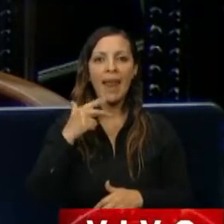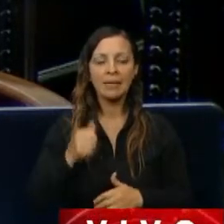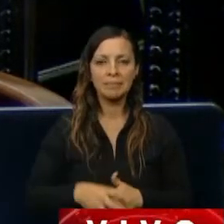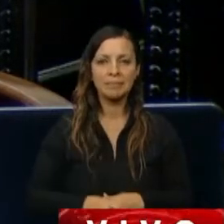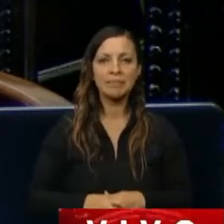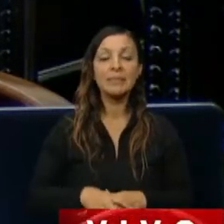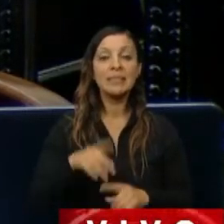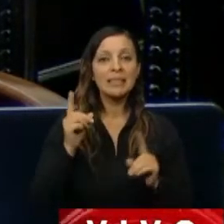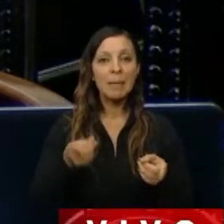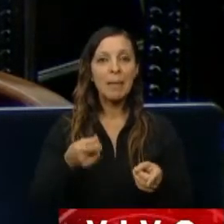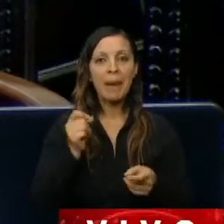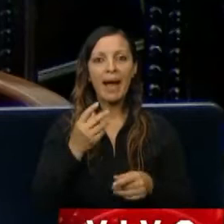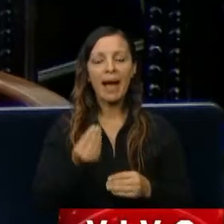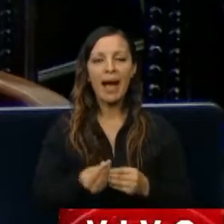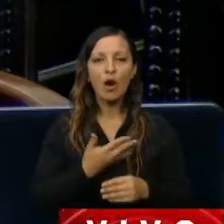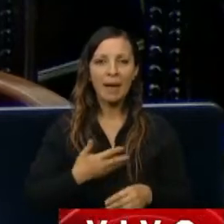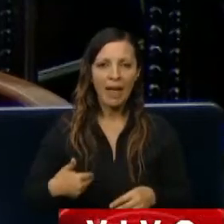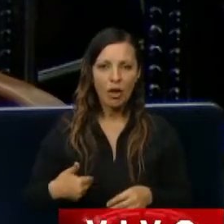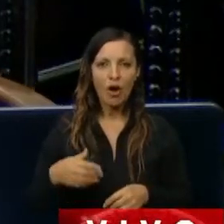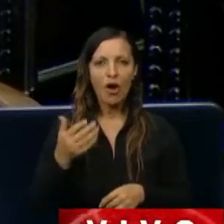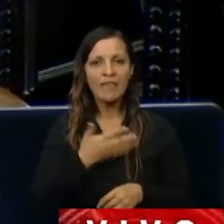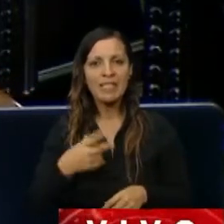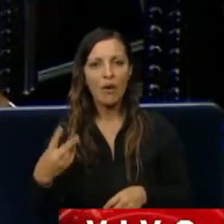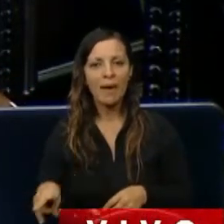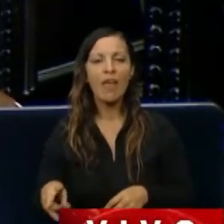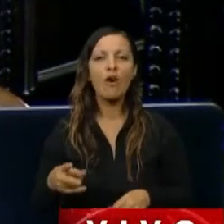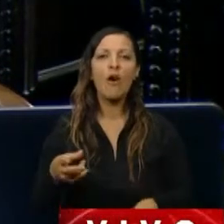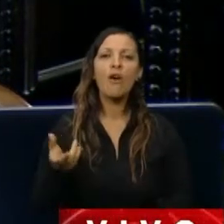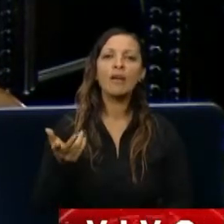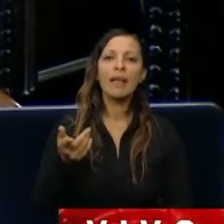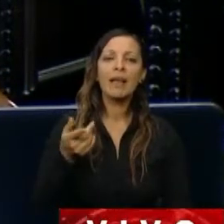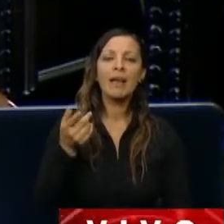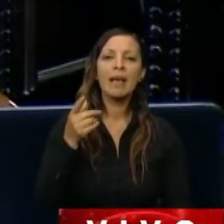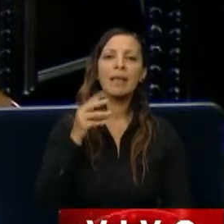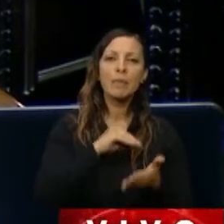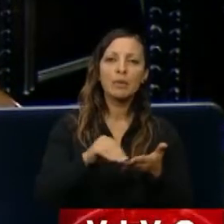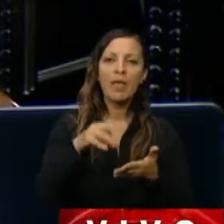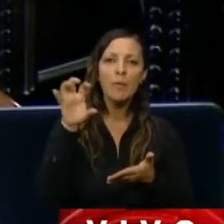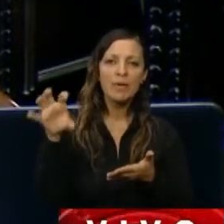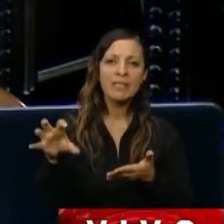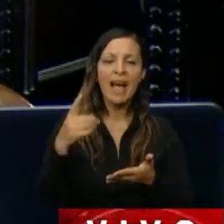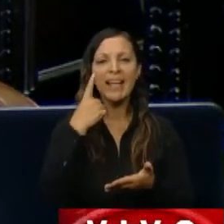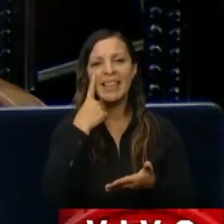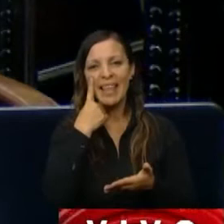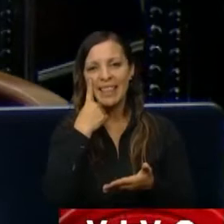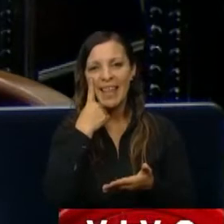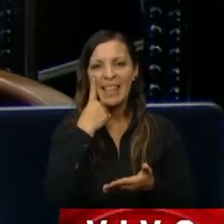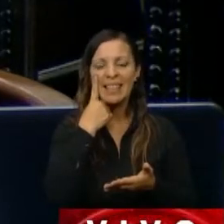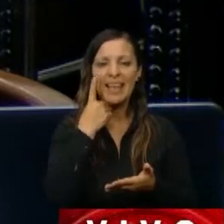que aplicaba tanto para el cargo de gobernador, vicegobernador, diputados provinciales, intendentes,